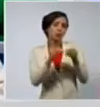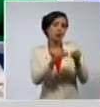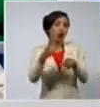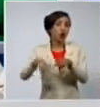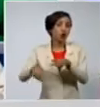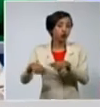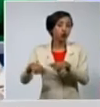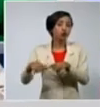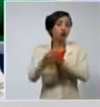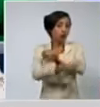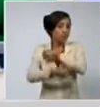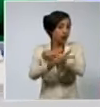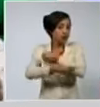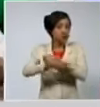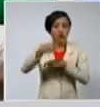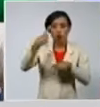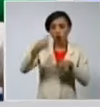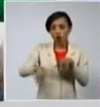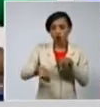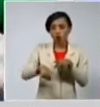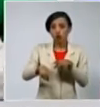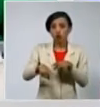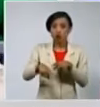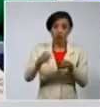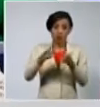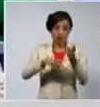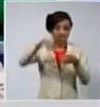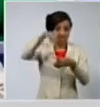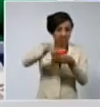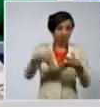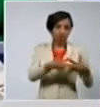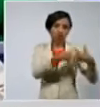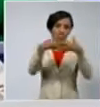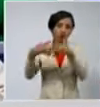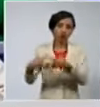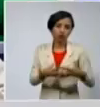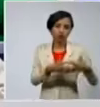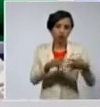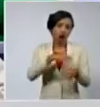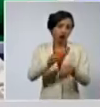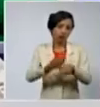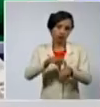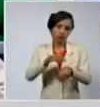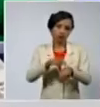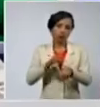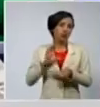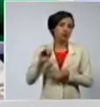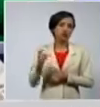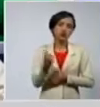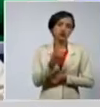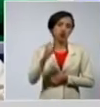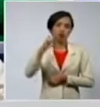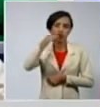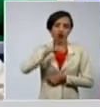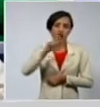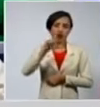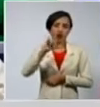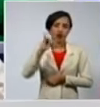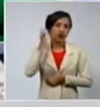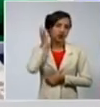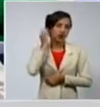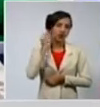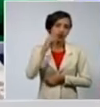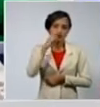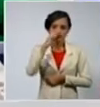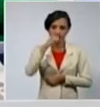de los mismos Estados Unidos. Hasta ahora la relacionan con California. Por grupos de edades,